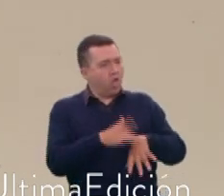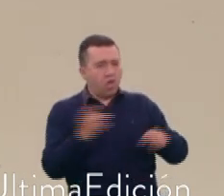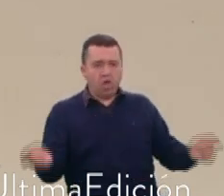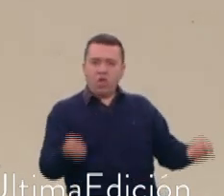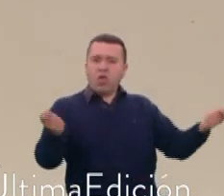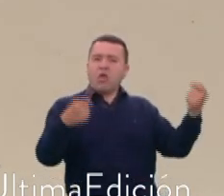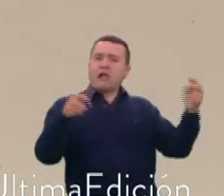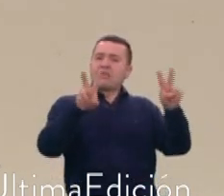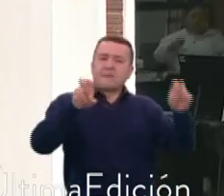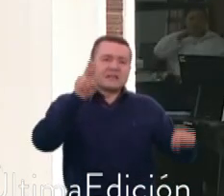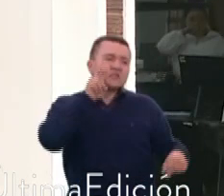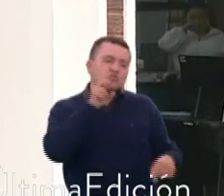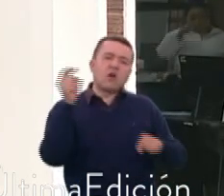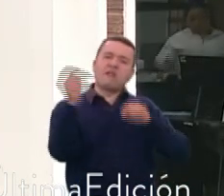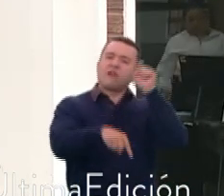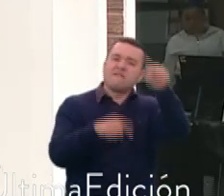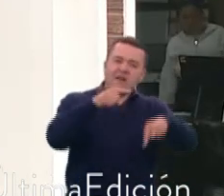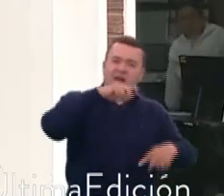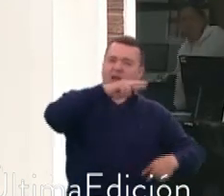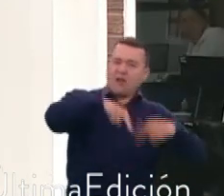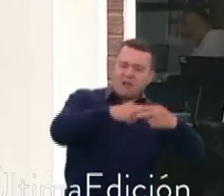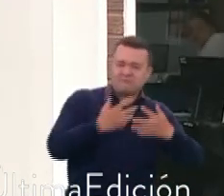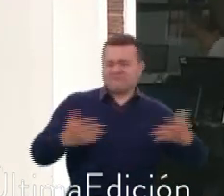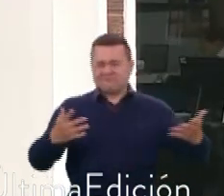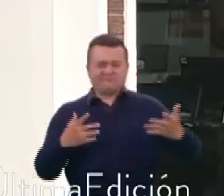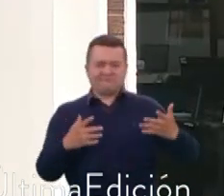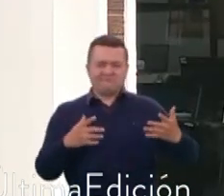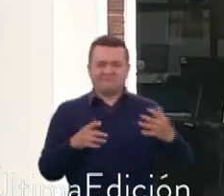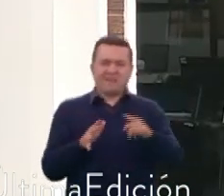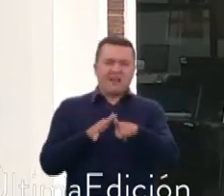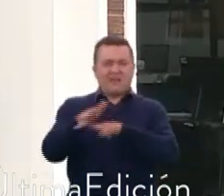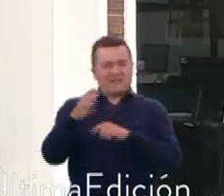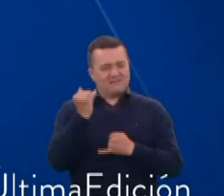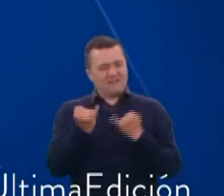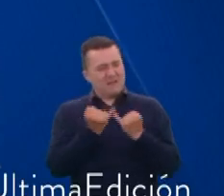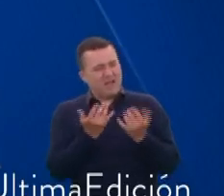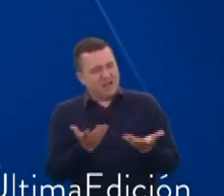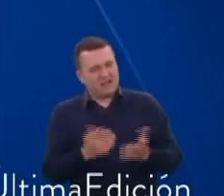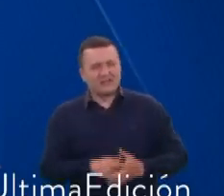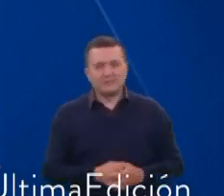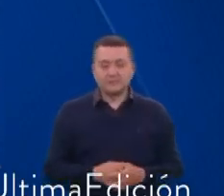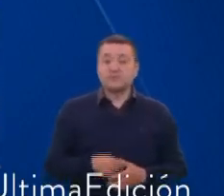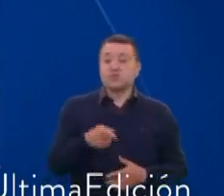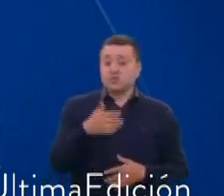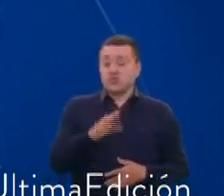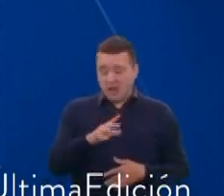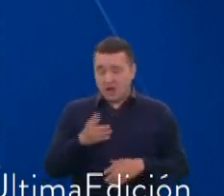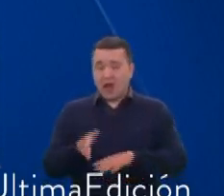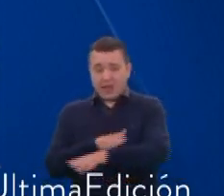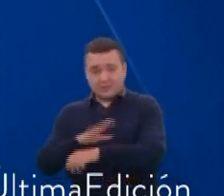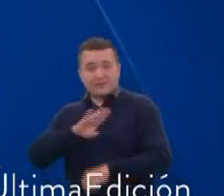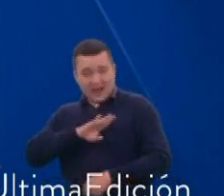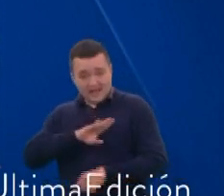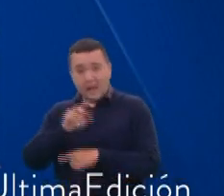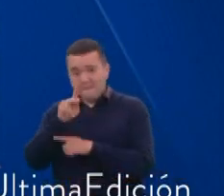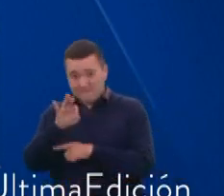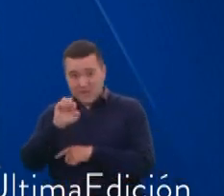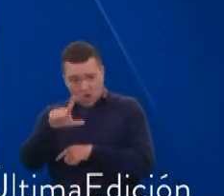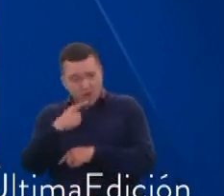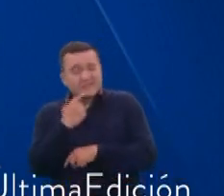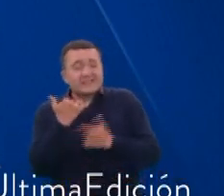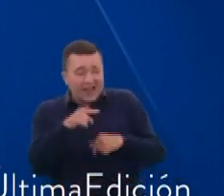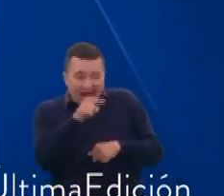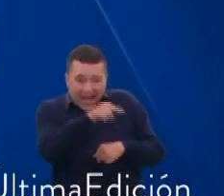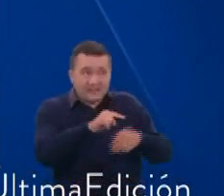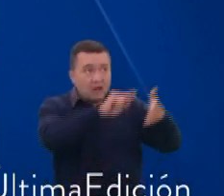la imagen del lugar. Según la alcaldía del Peñol, ya se han hecho 12 llamamientos al establecimiento en el que se llevan a cabo estas prácticas. El